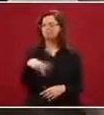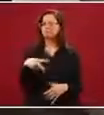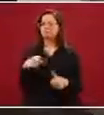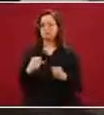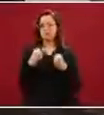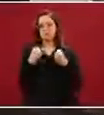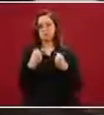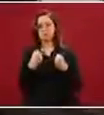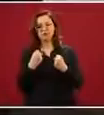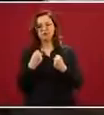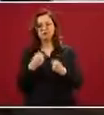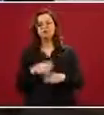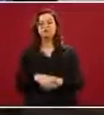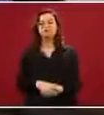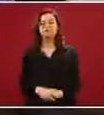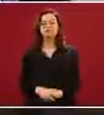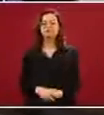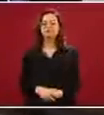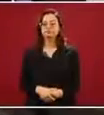y